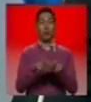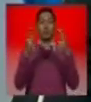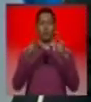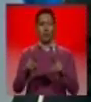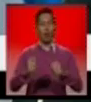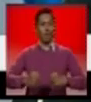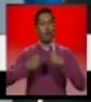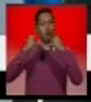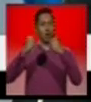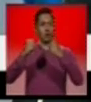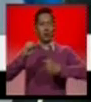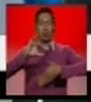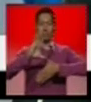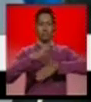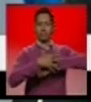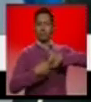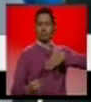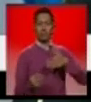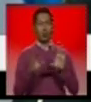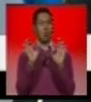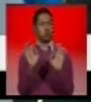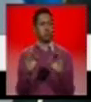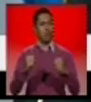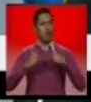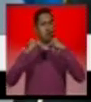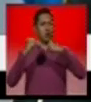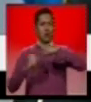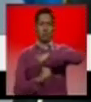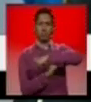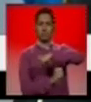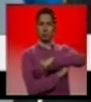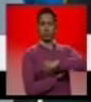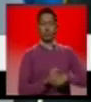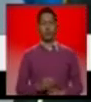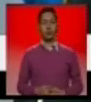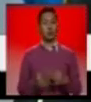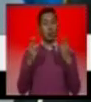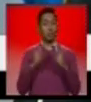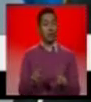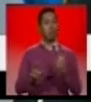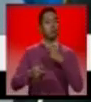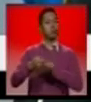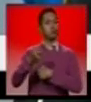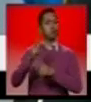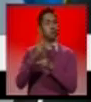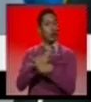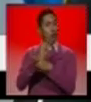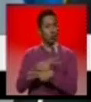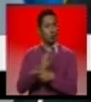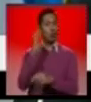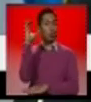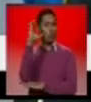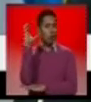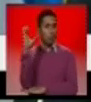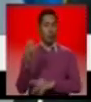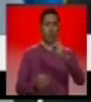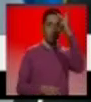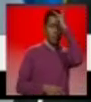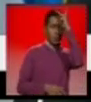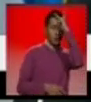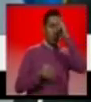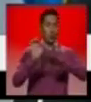de la comunidad andina. En primer lugar, permitirá la acumulación de origen de las mercancías entre Colombia, Perú,